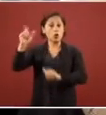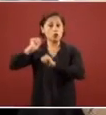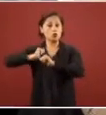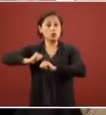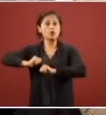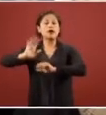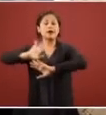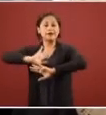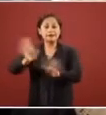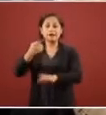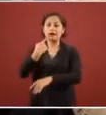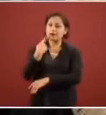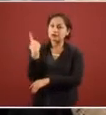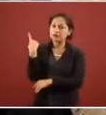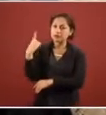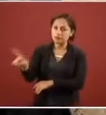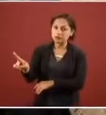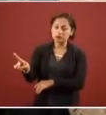es sedado hasta